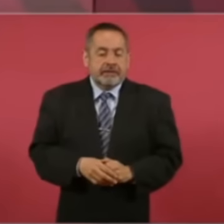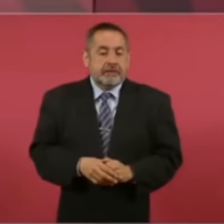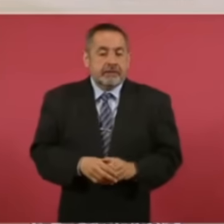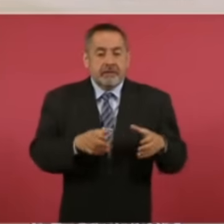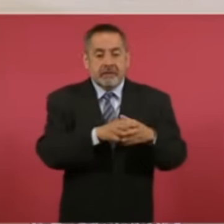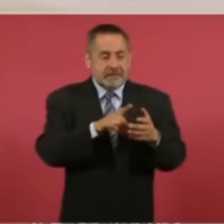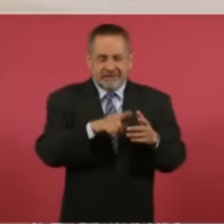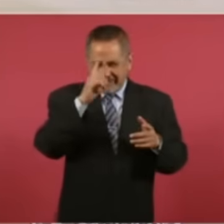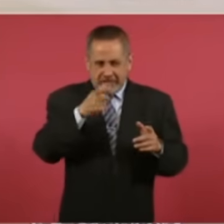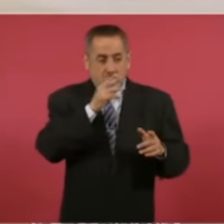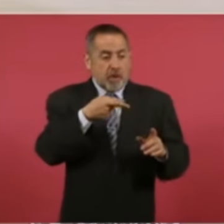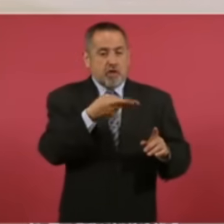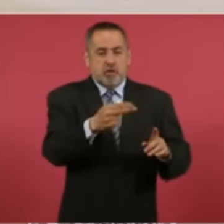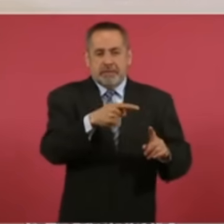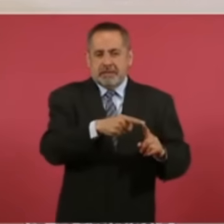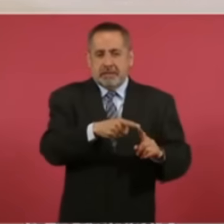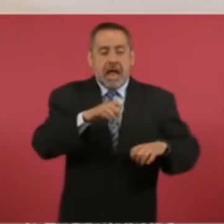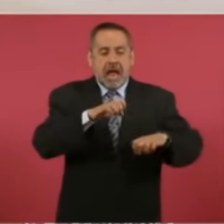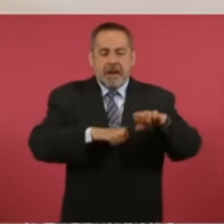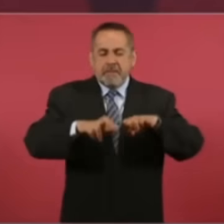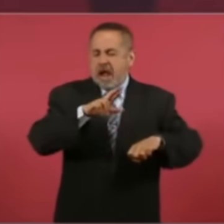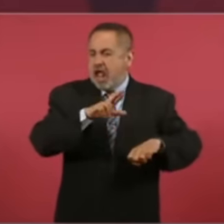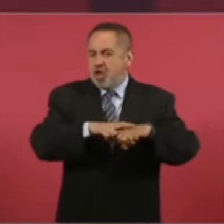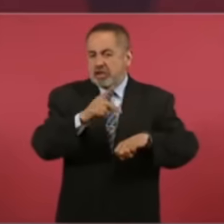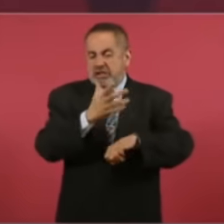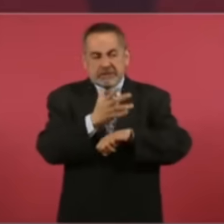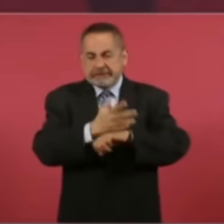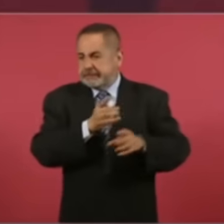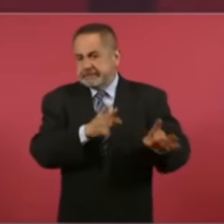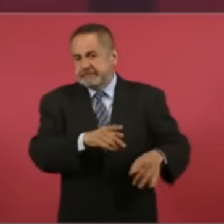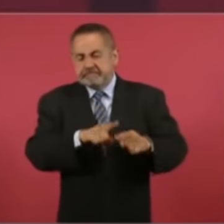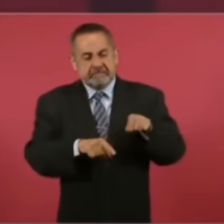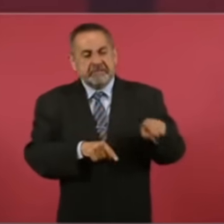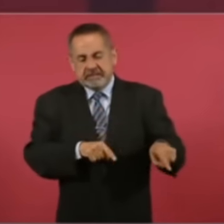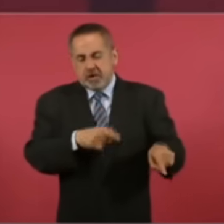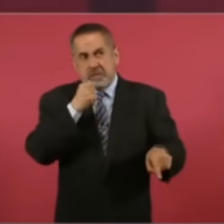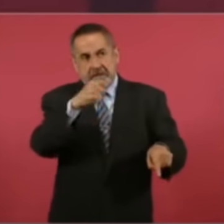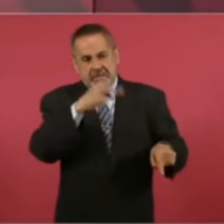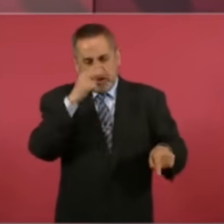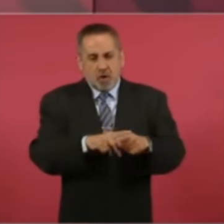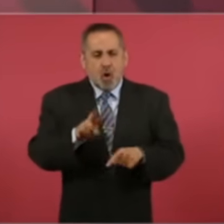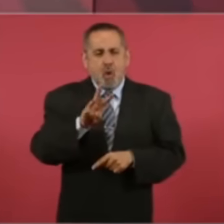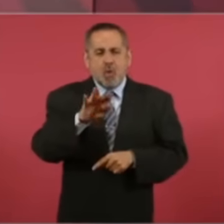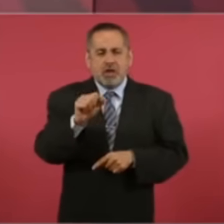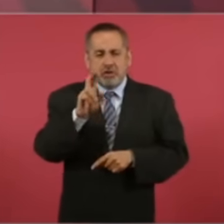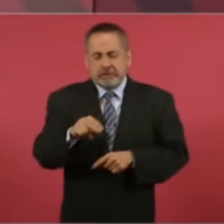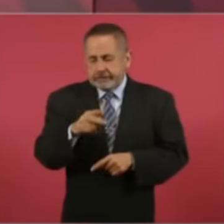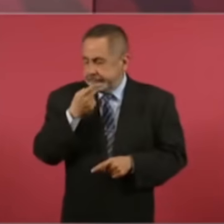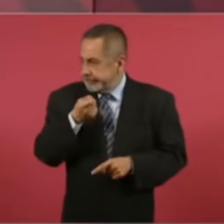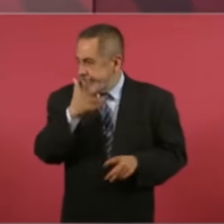del innombrable embajador de Estados Unidos en México, Wilson, ya lo